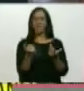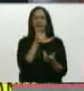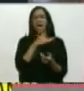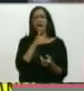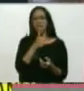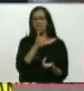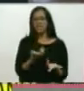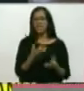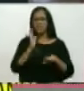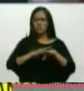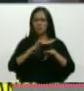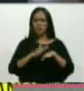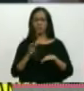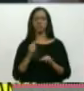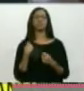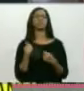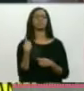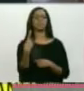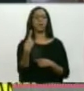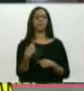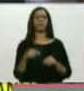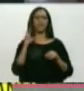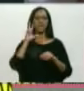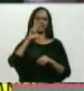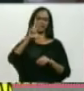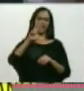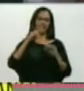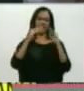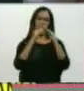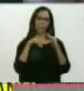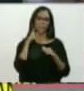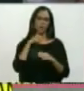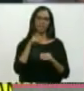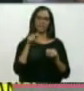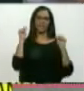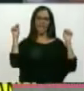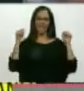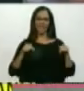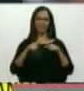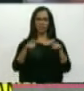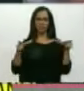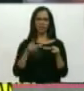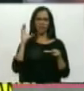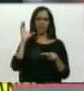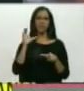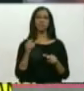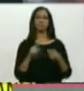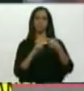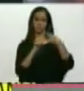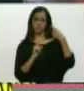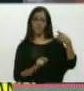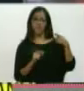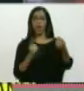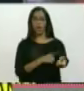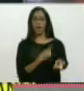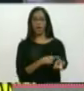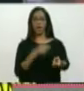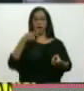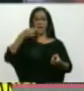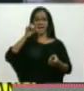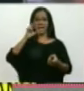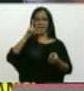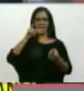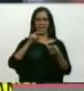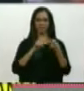salpicaría? Principalmente a las tres grandes casas políticas de esta zona del país, que son la de los hermanos Gerlain, la de